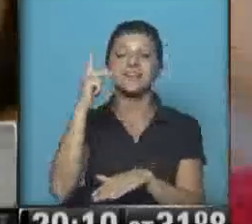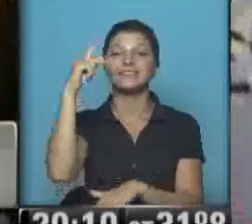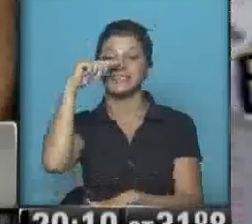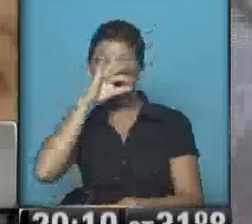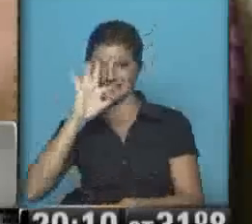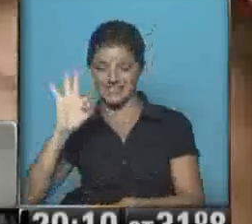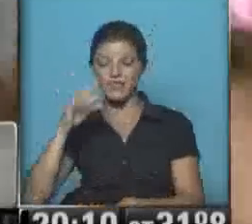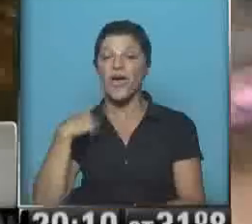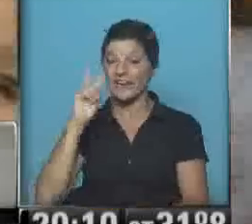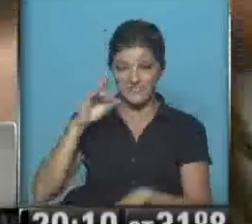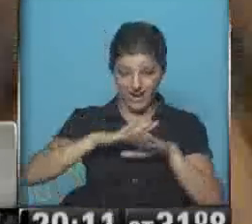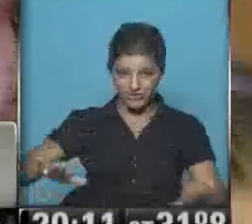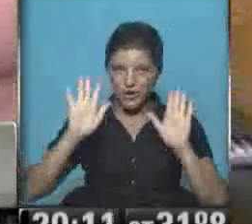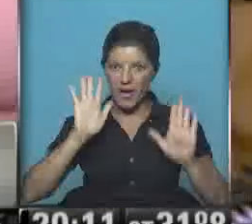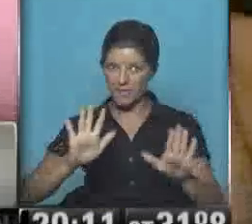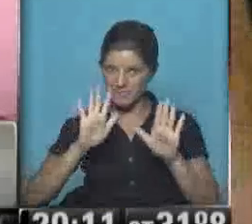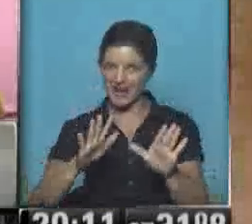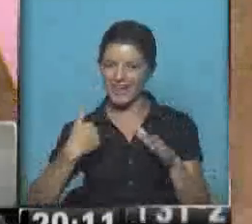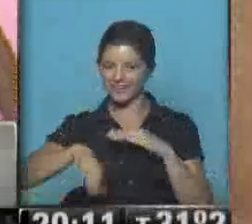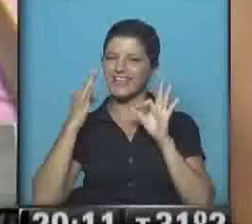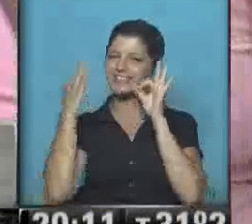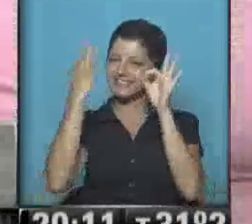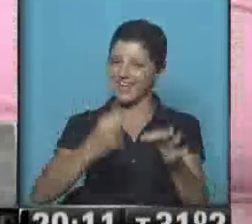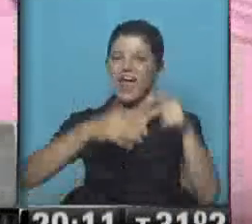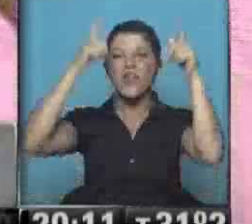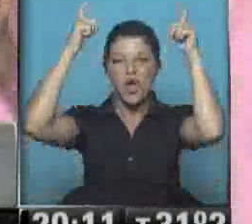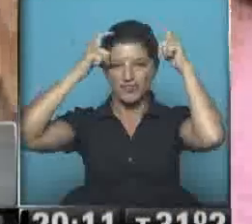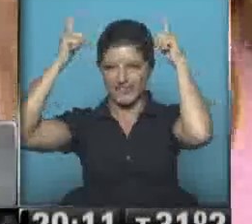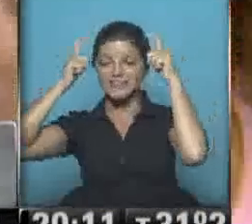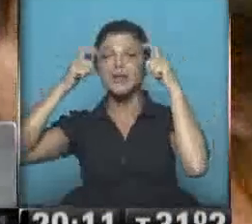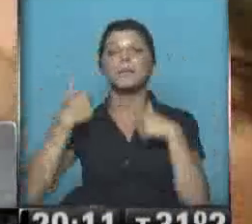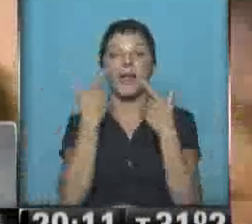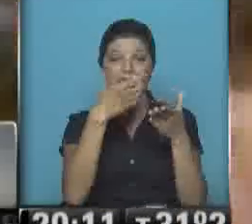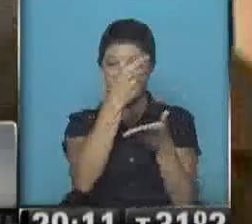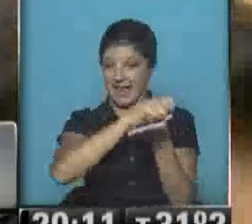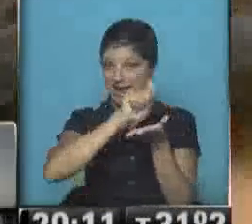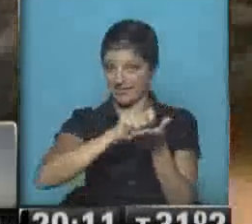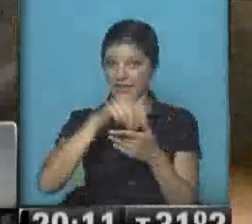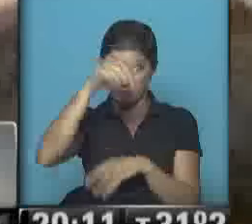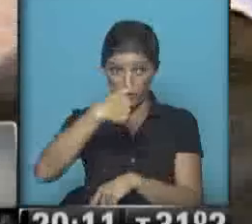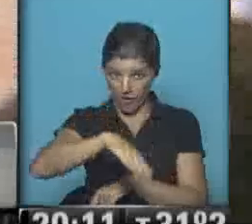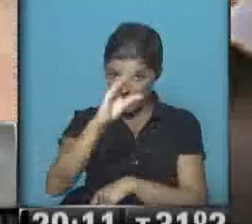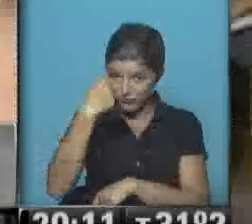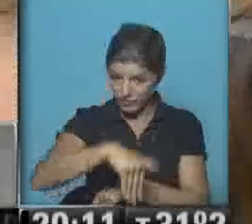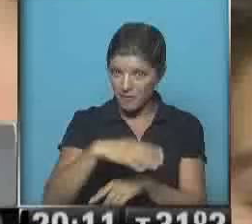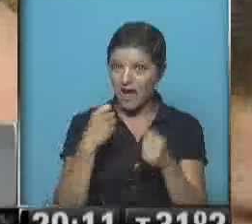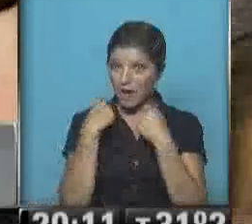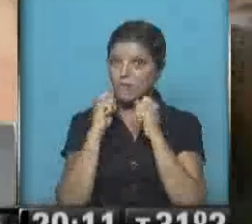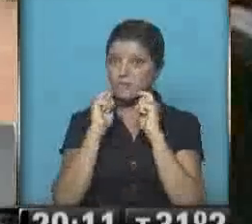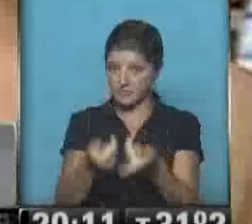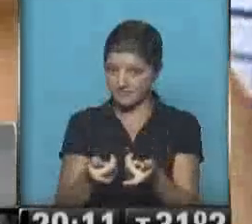estos chicos están esperando la llegada de los Reyes Magos para darle sus cartitas, porque va a llegar esta noche, ¿cierto?